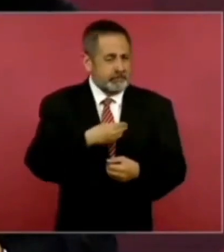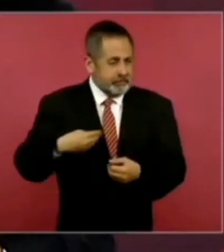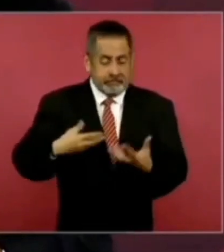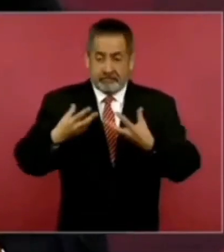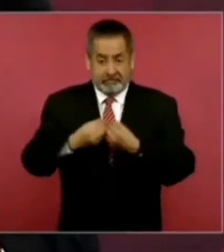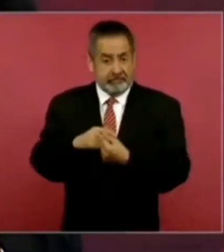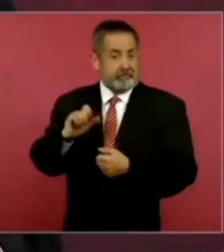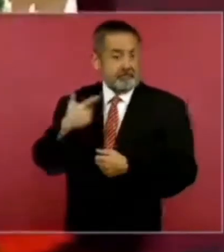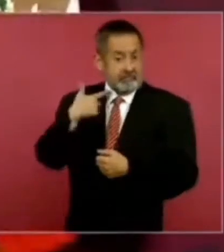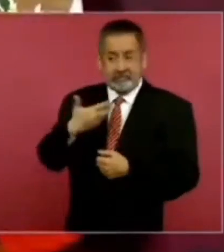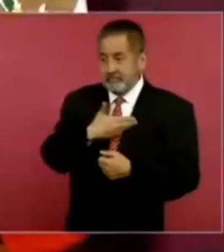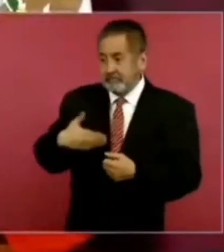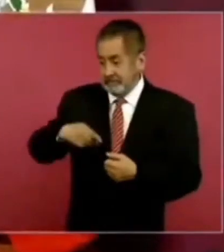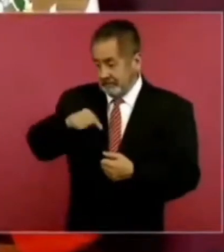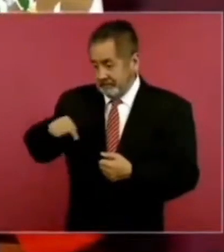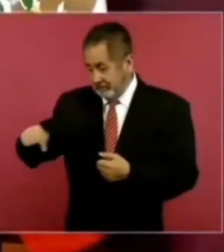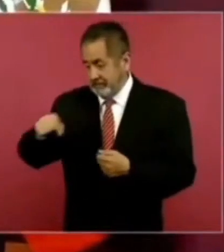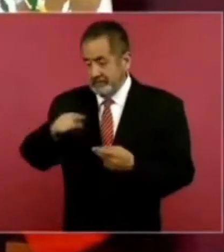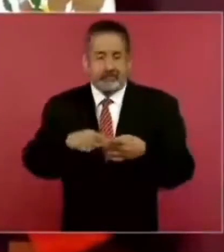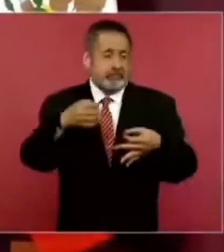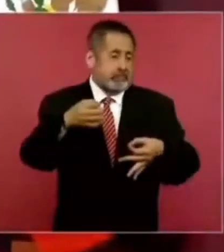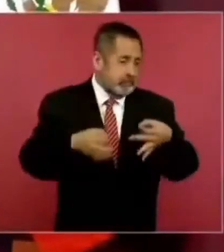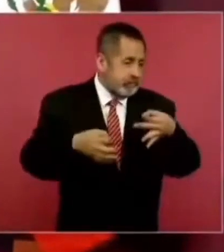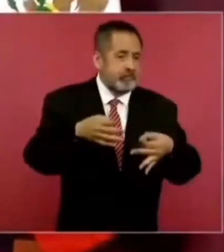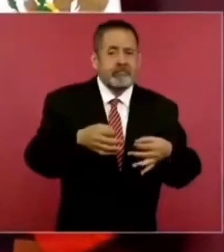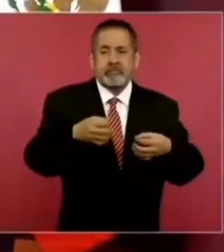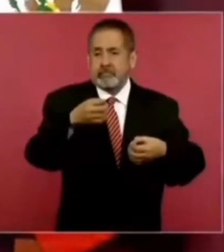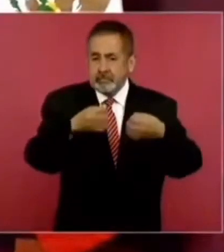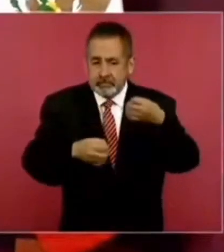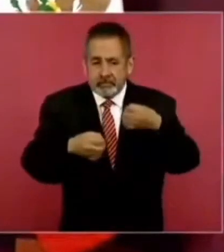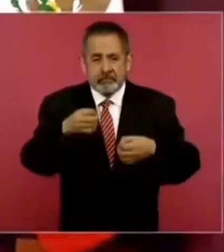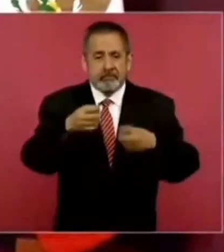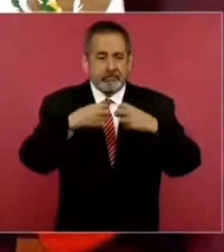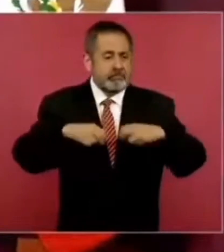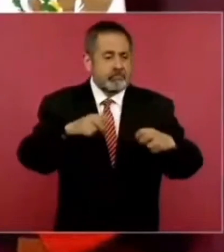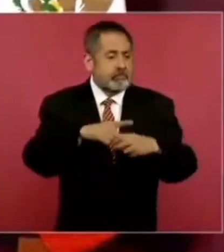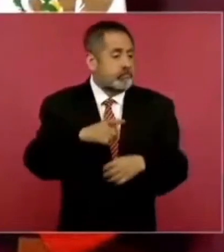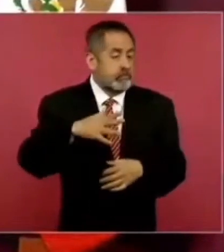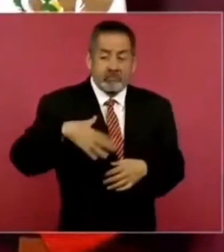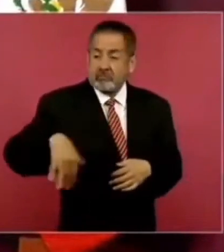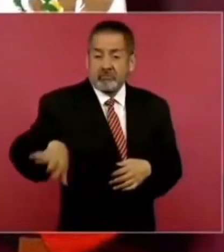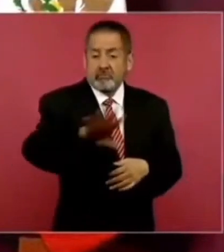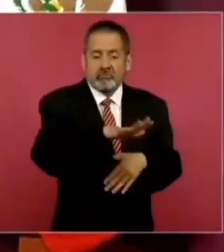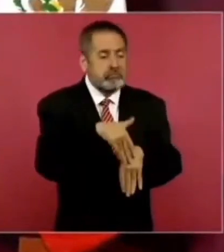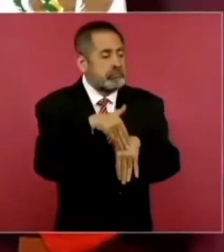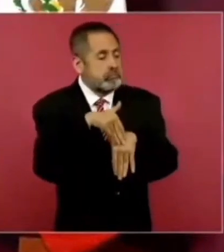como los jueces, los magistrados, los ministros, obedecían,